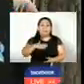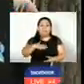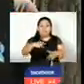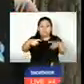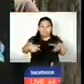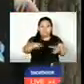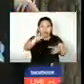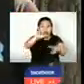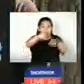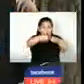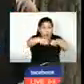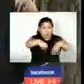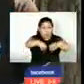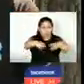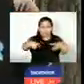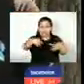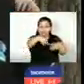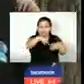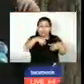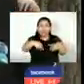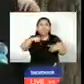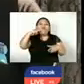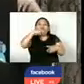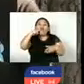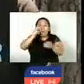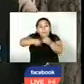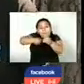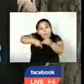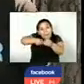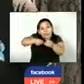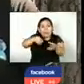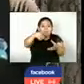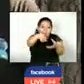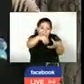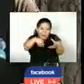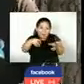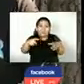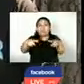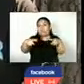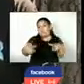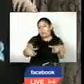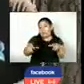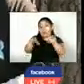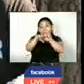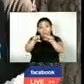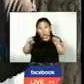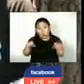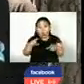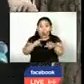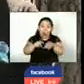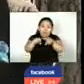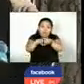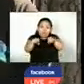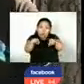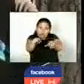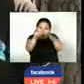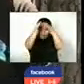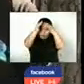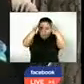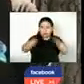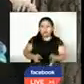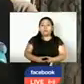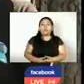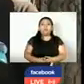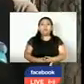tres huevos le trae tomatada le trae chorizo o longaniza a decisión suya